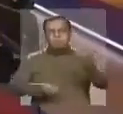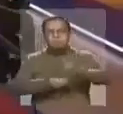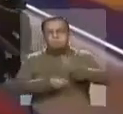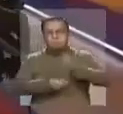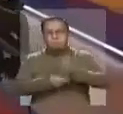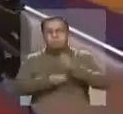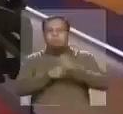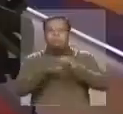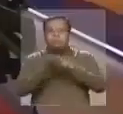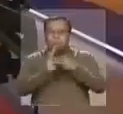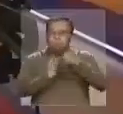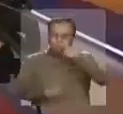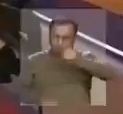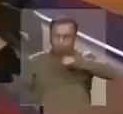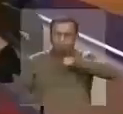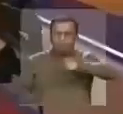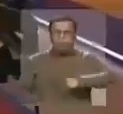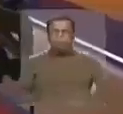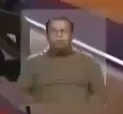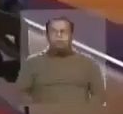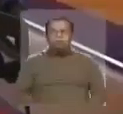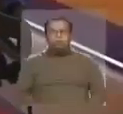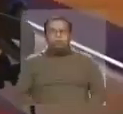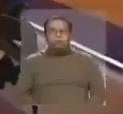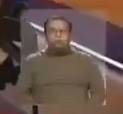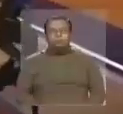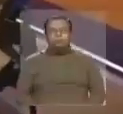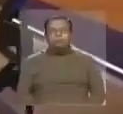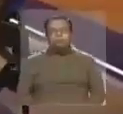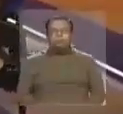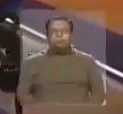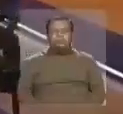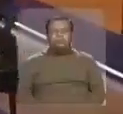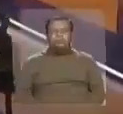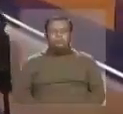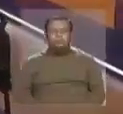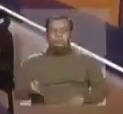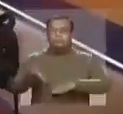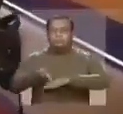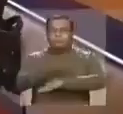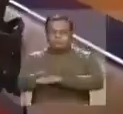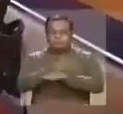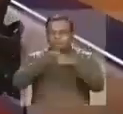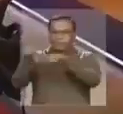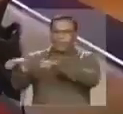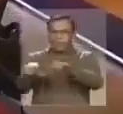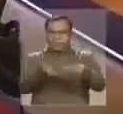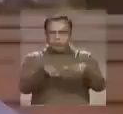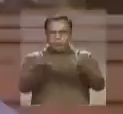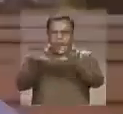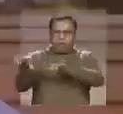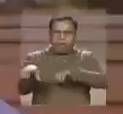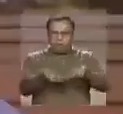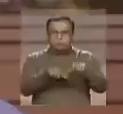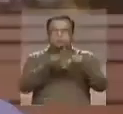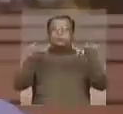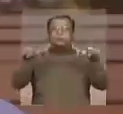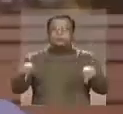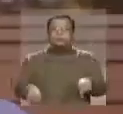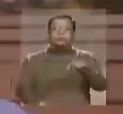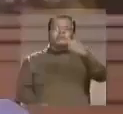al ser, digamos, un derecho. Usted mencionaba, Audrey, una conducta frecuente, que es la, hablaba usted